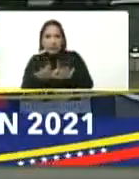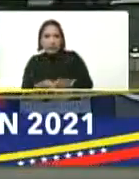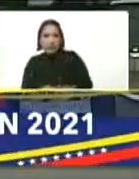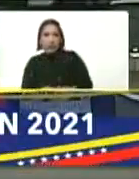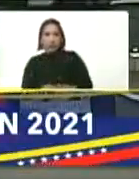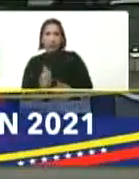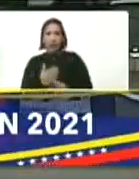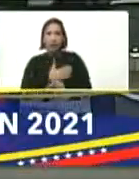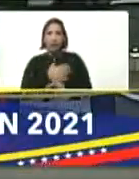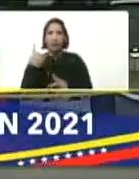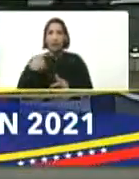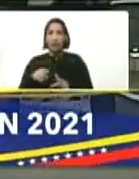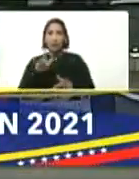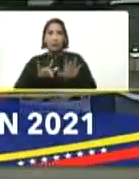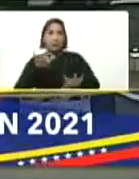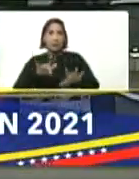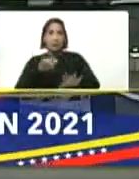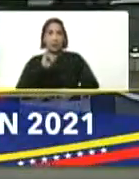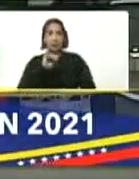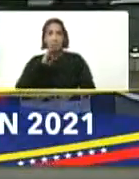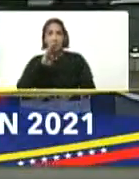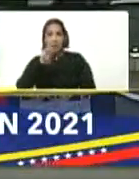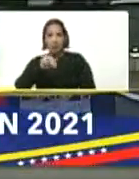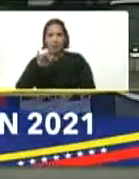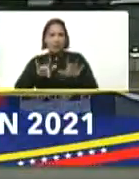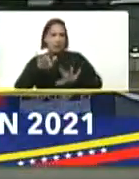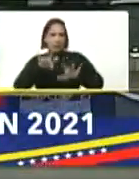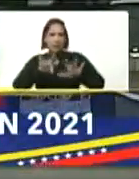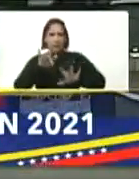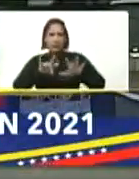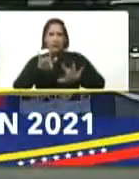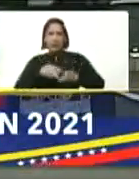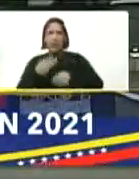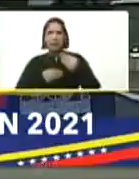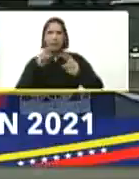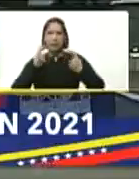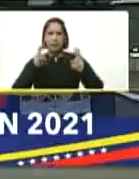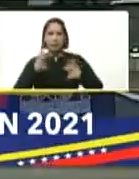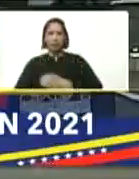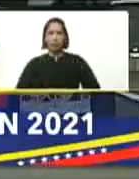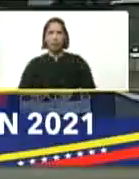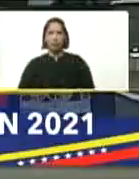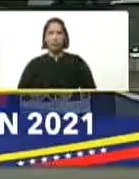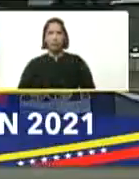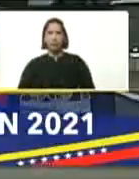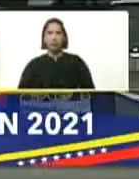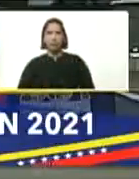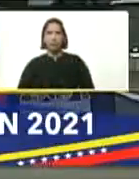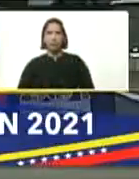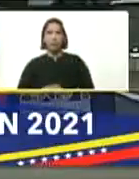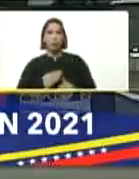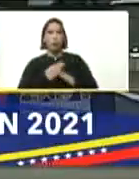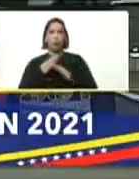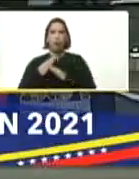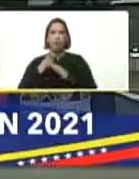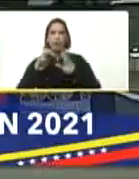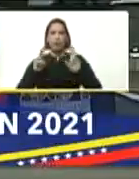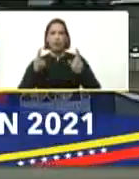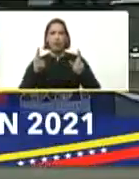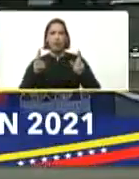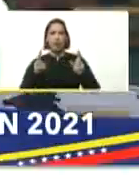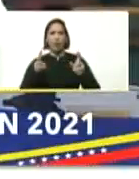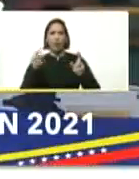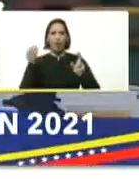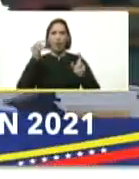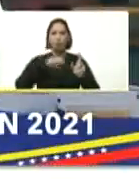Antes teníamos una máquina IBM que hacía los textos. Uno cortaba los textos y ponía los textos. Ponte texto,